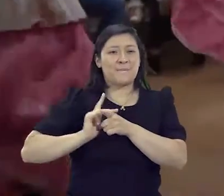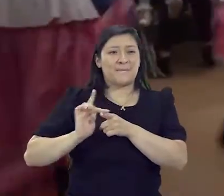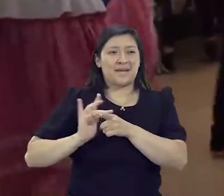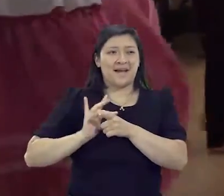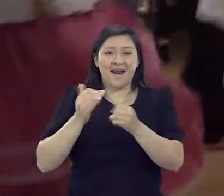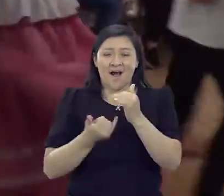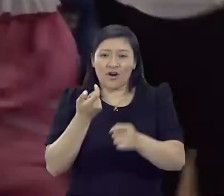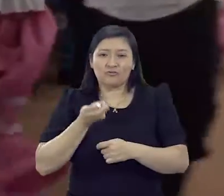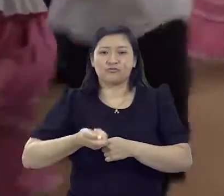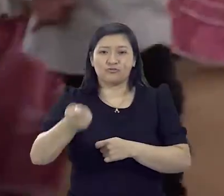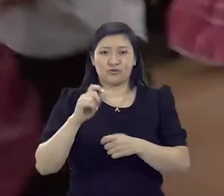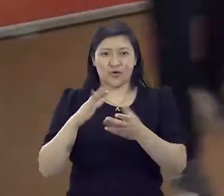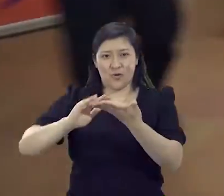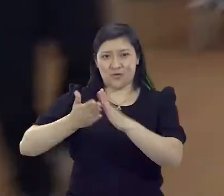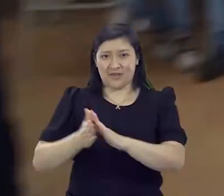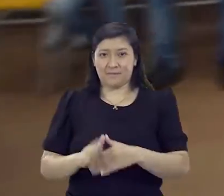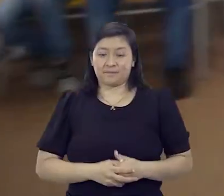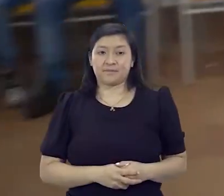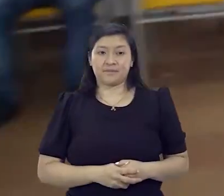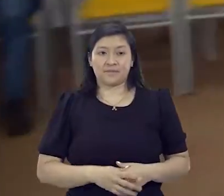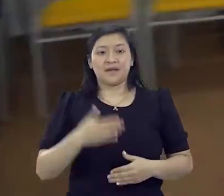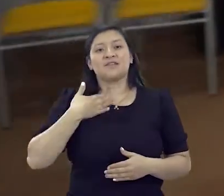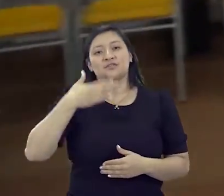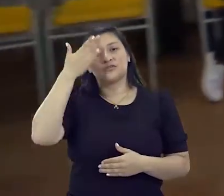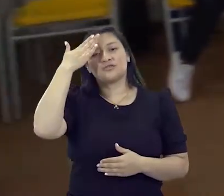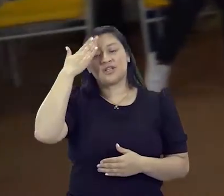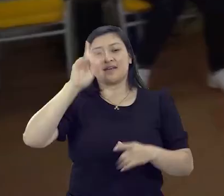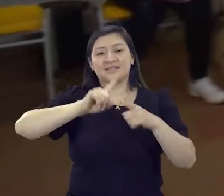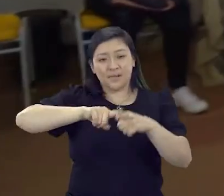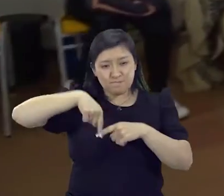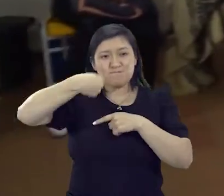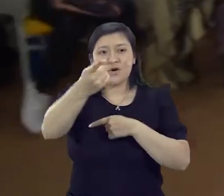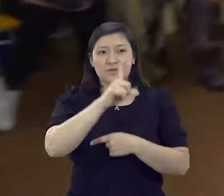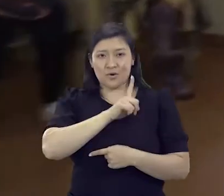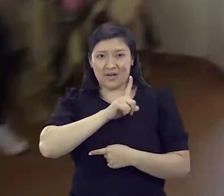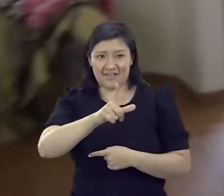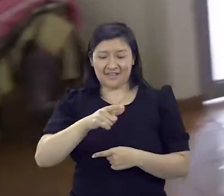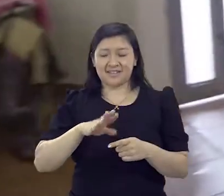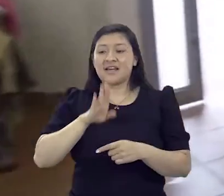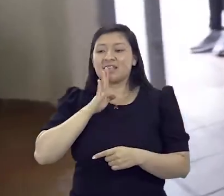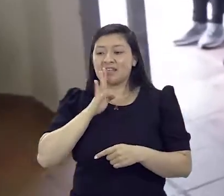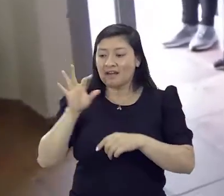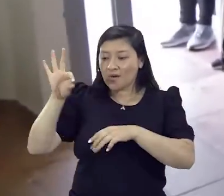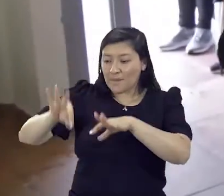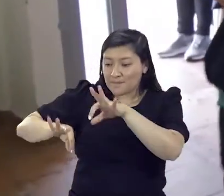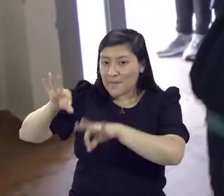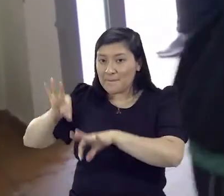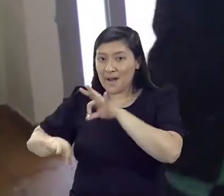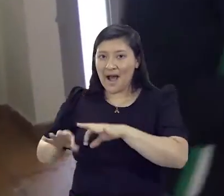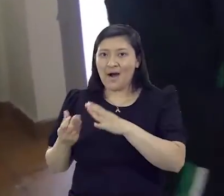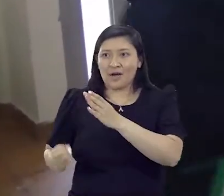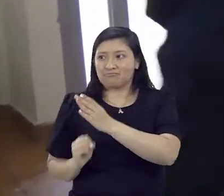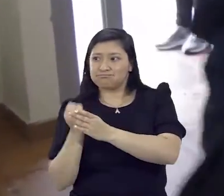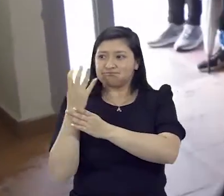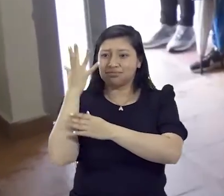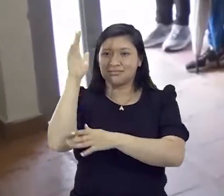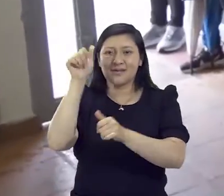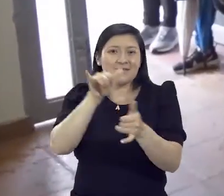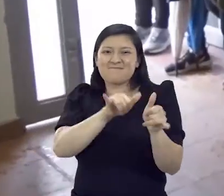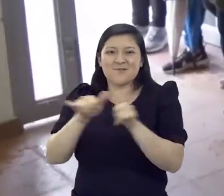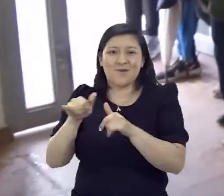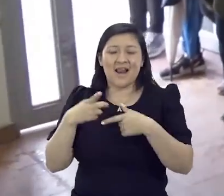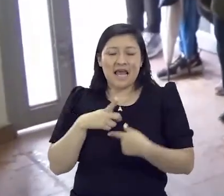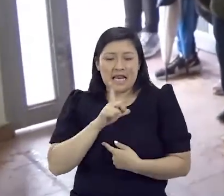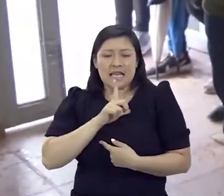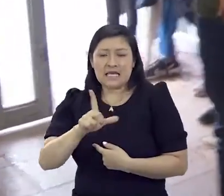comunidad sabemos que serán nuestros próximos líderes sabemos que serán aquellos jóvenes y señoritas que estarán al frente de una